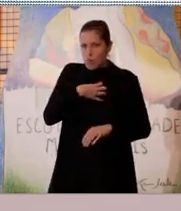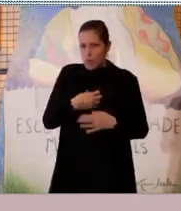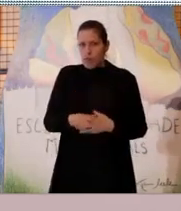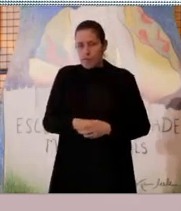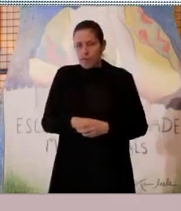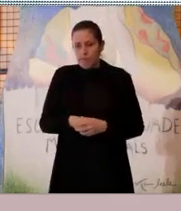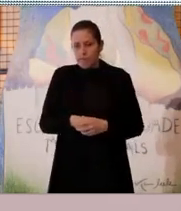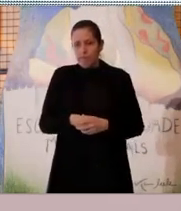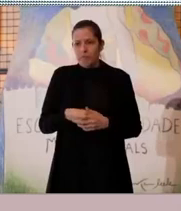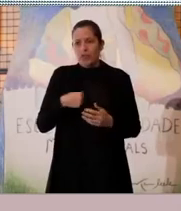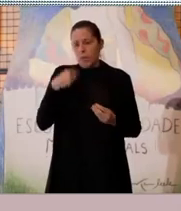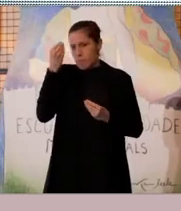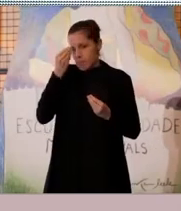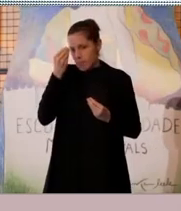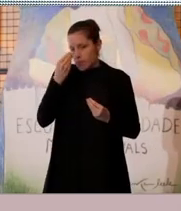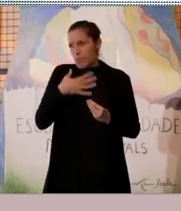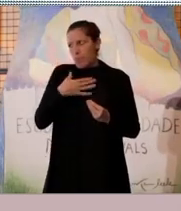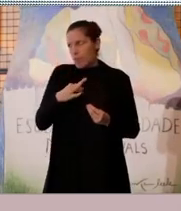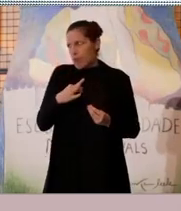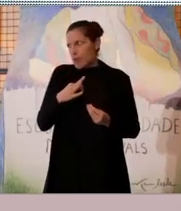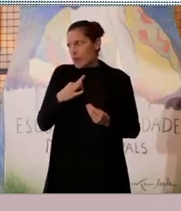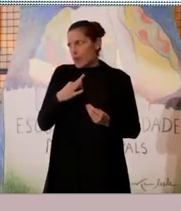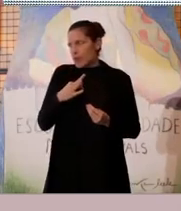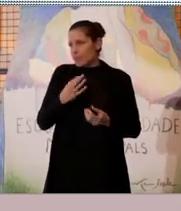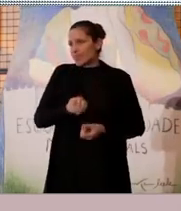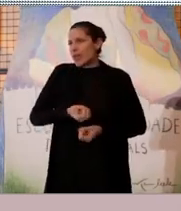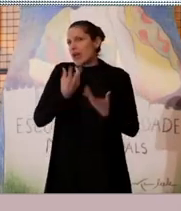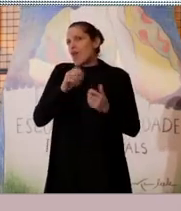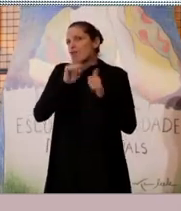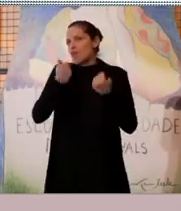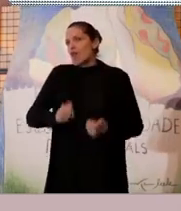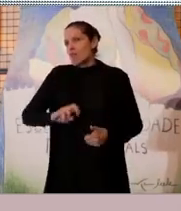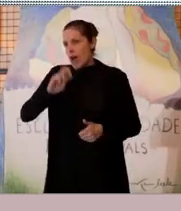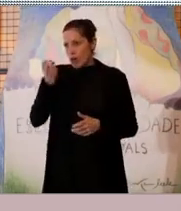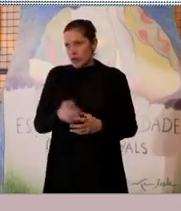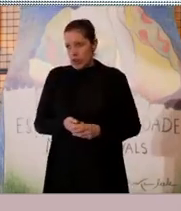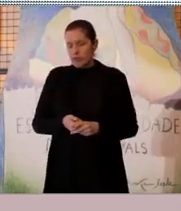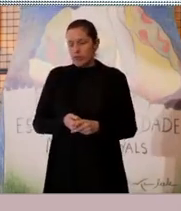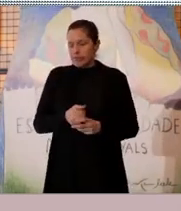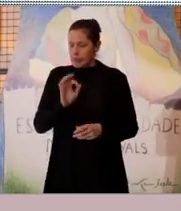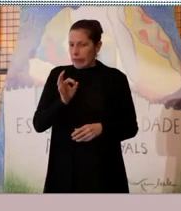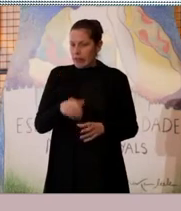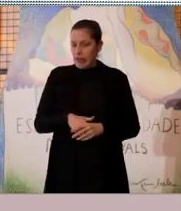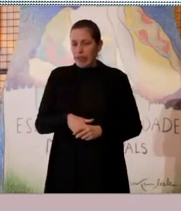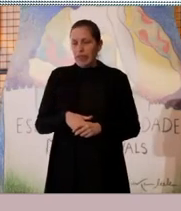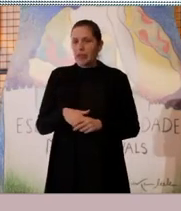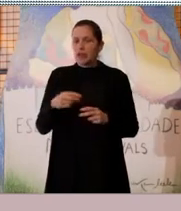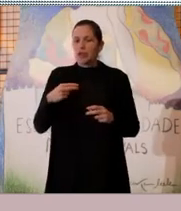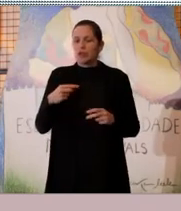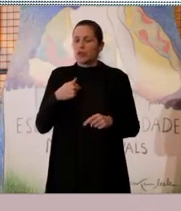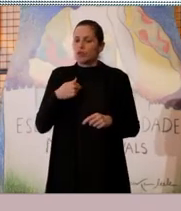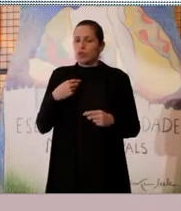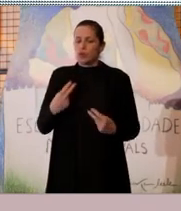bueno que sí que puedo expresarlo de otra manera pero creo que en aquel momento francamente yo me veo y tengo a toda mi familia